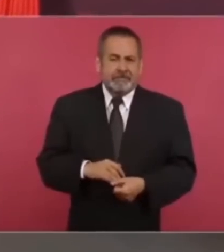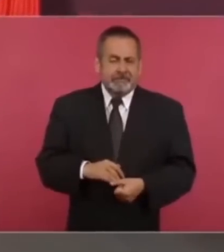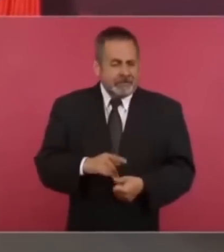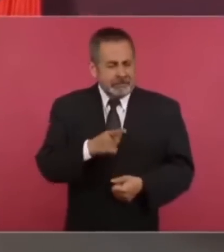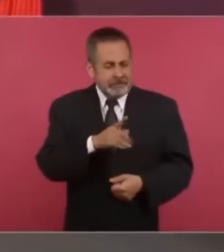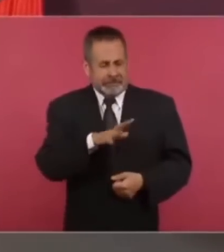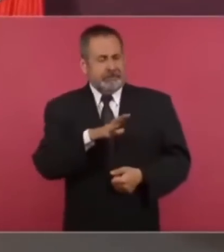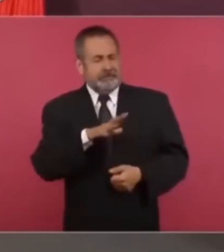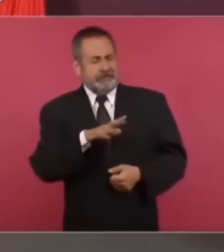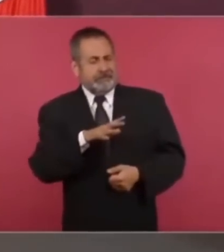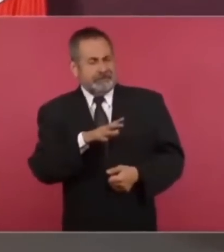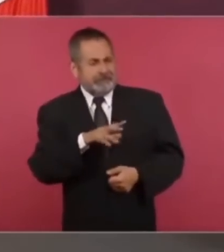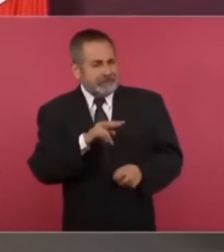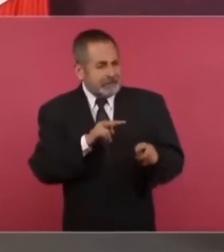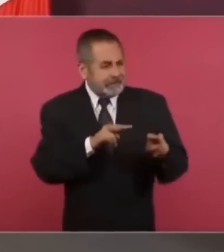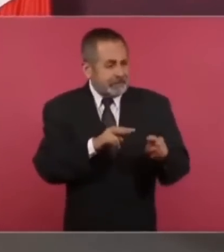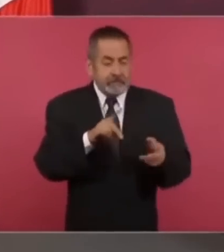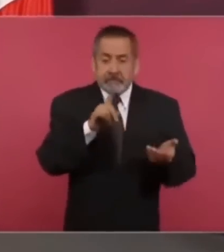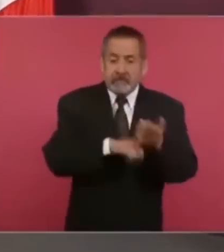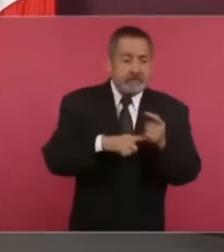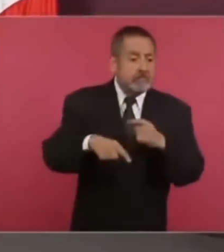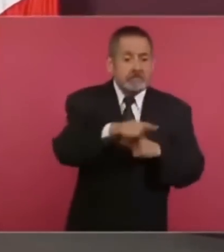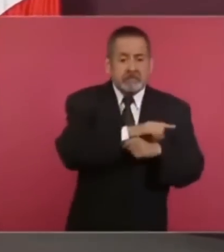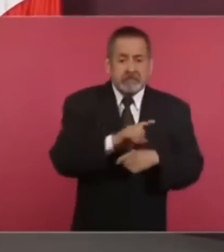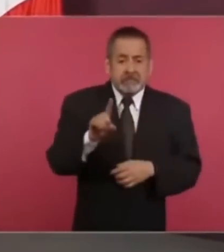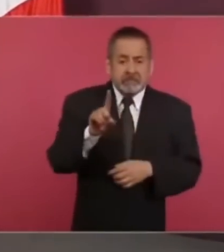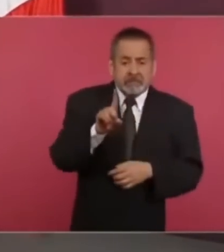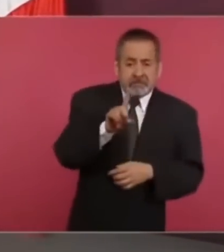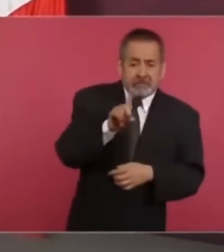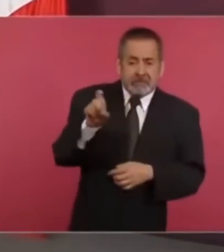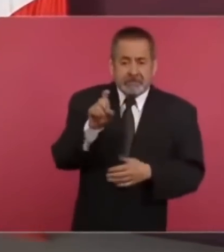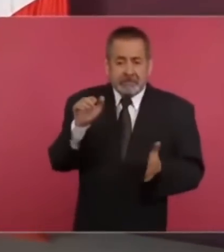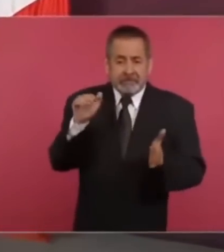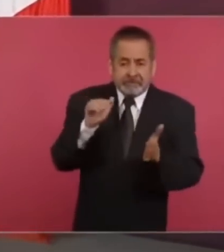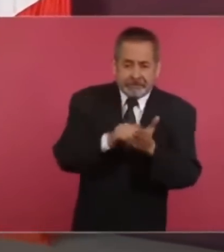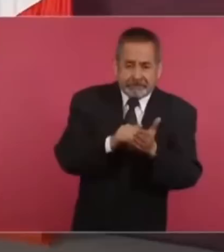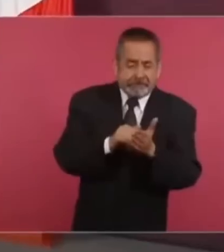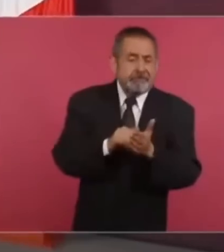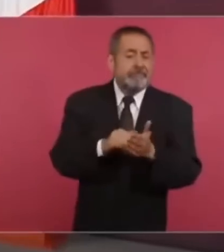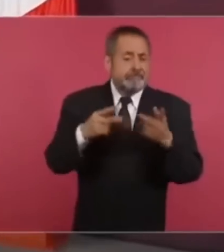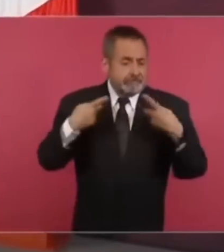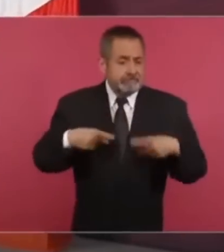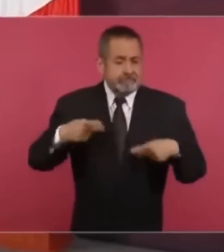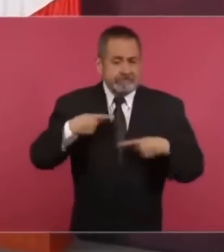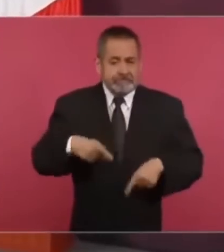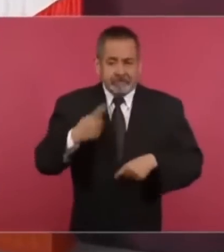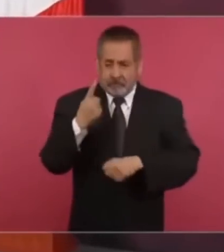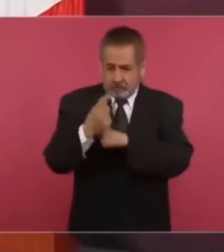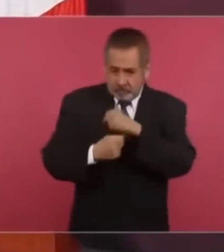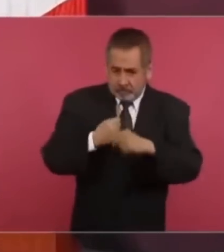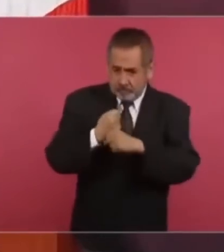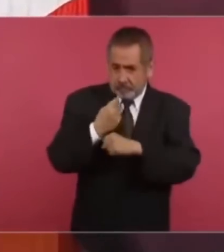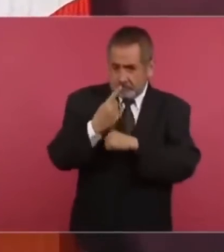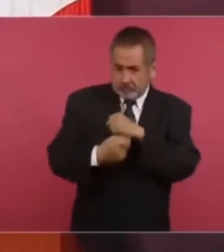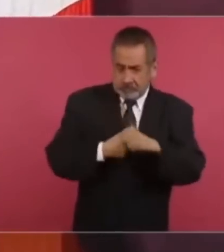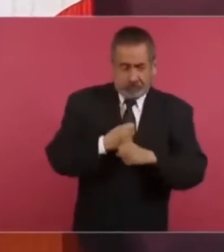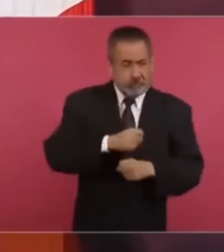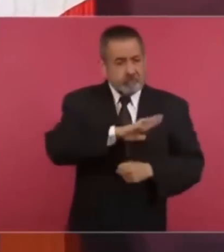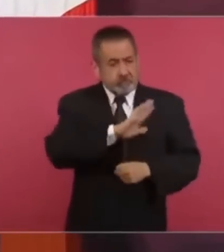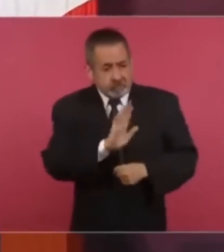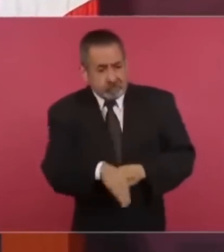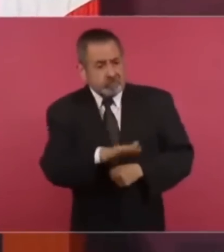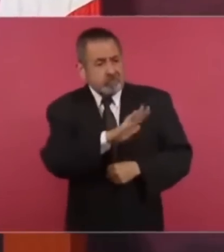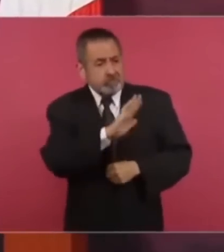Conmociona de que pierdan la vida 100,000 personas cada año, y la